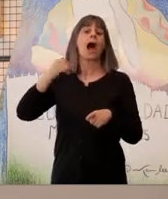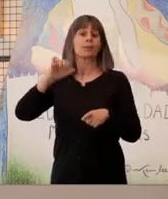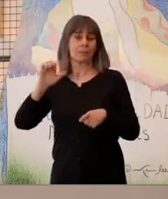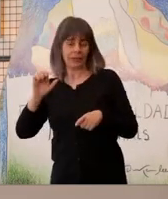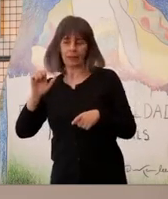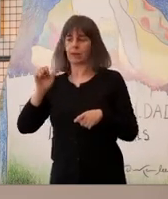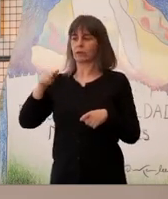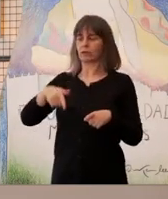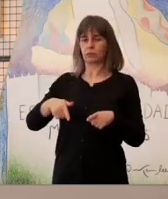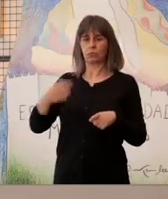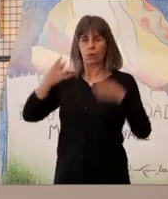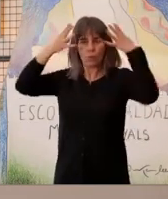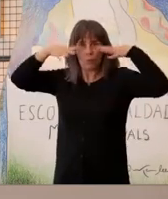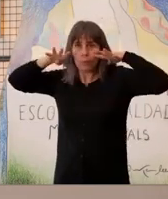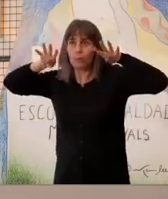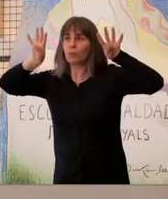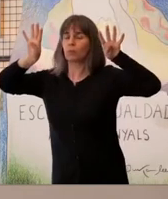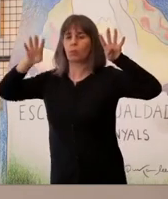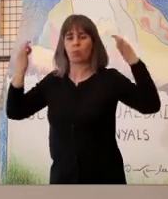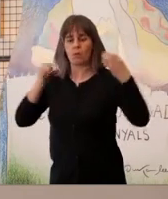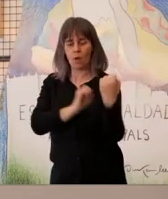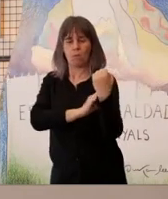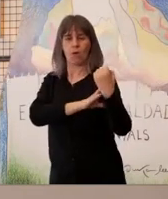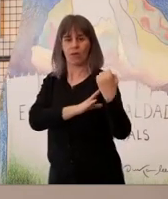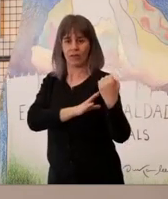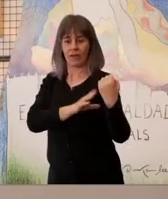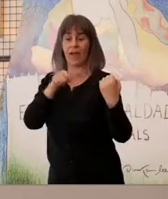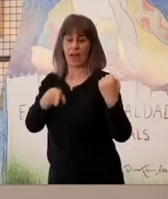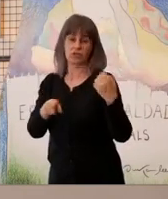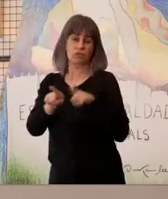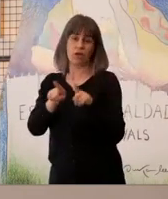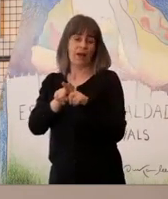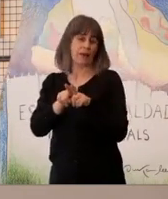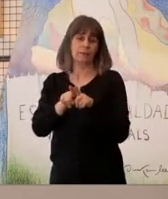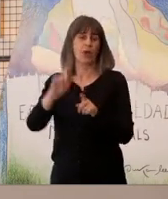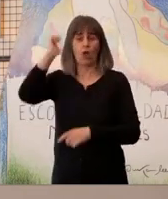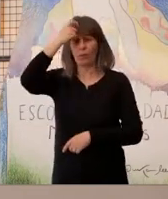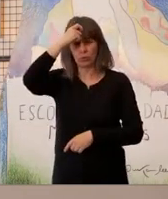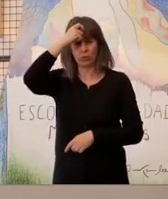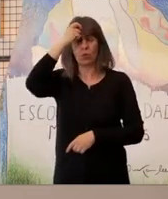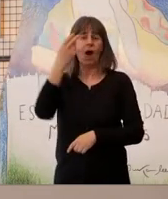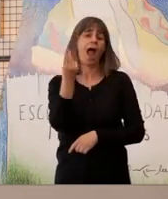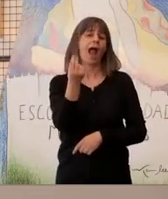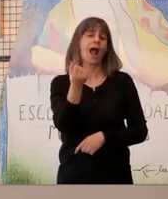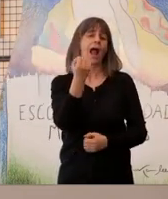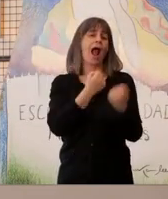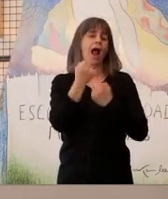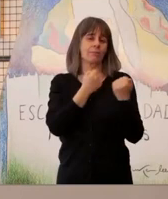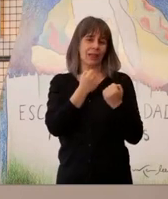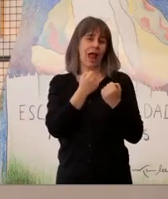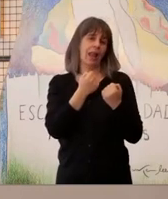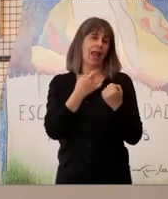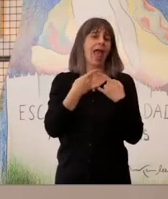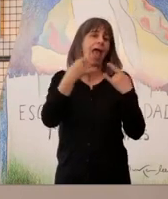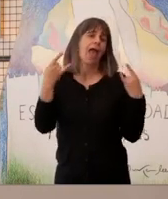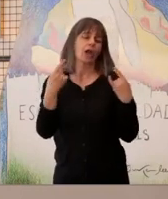Es decir este concepto del capital erótico o capital sexual se